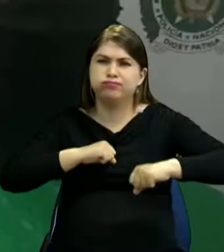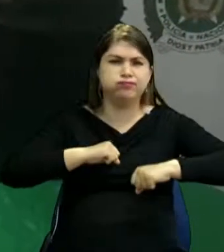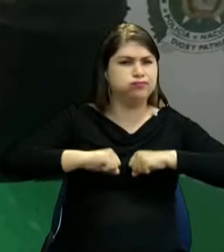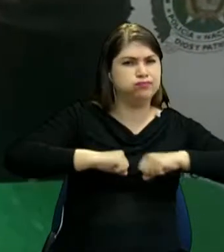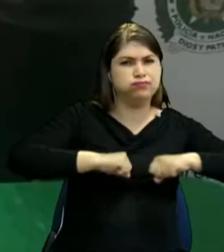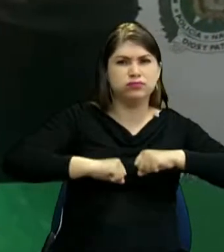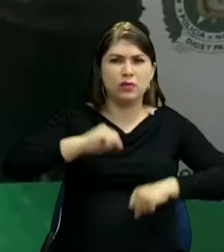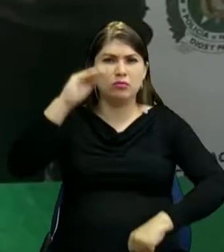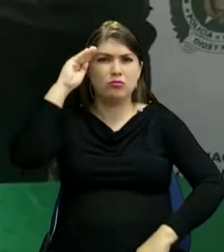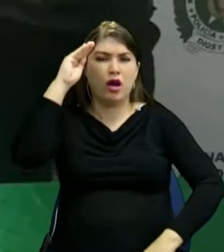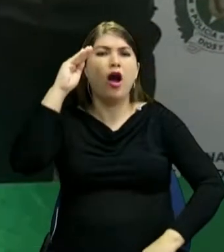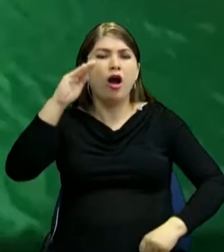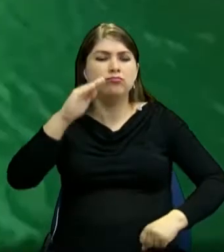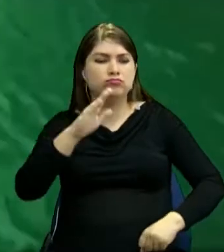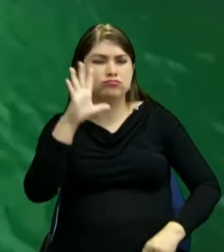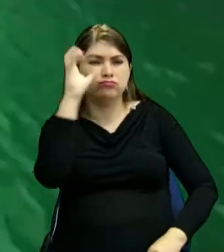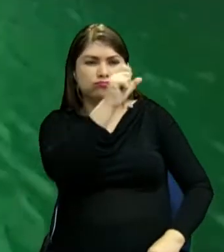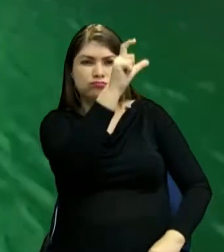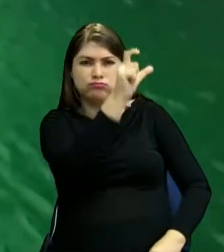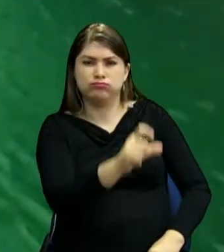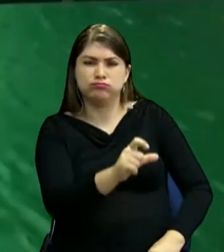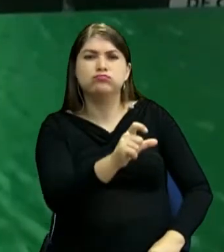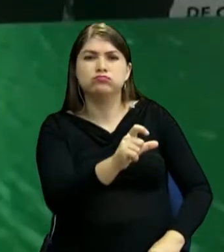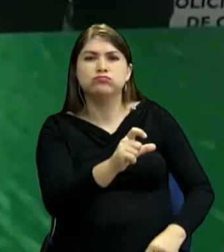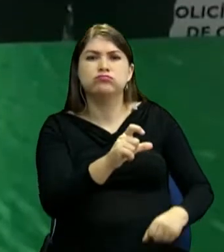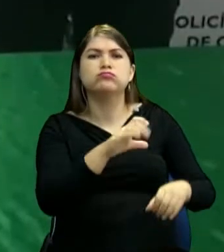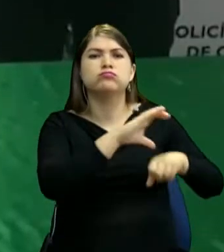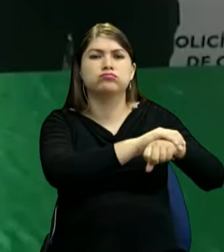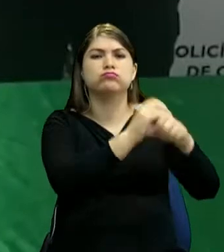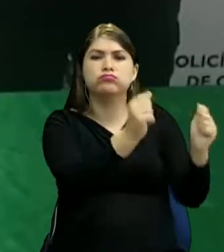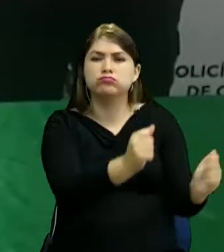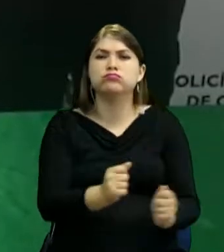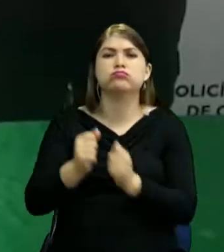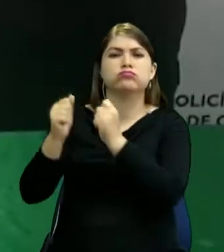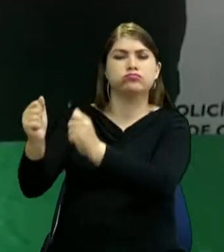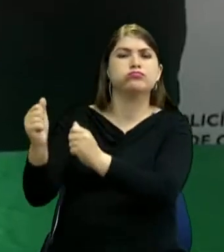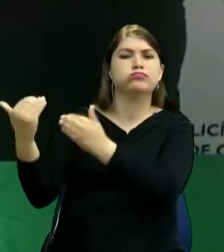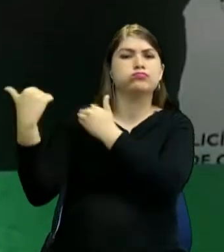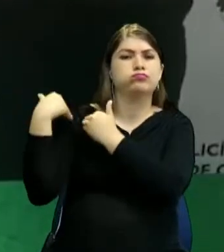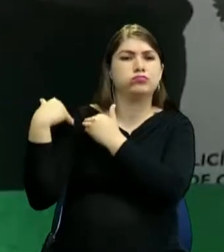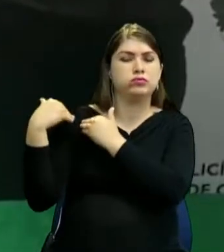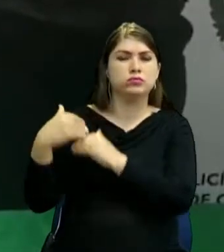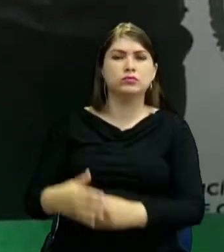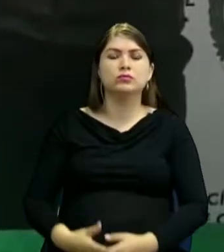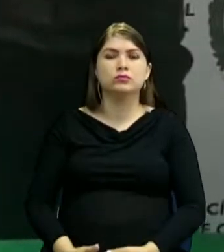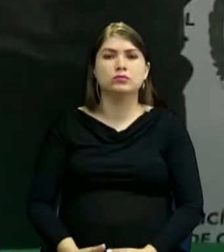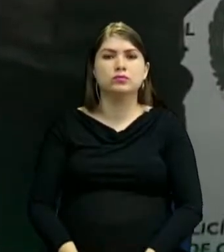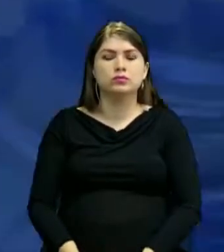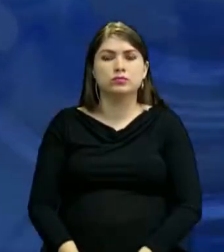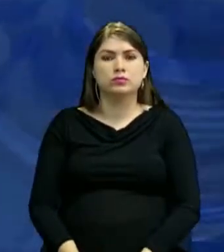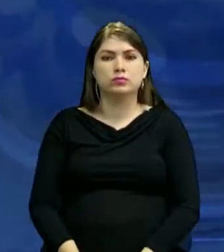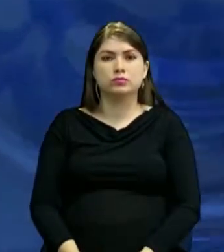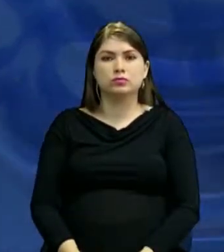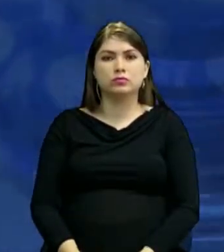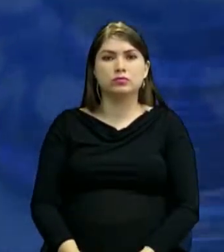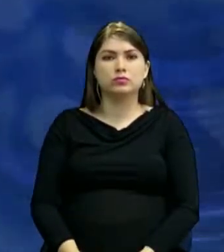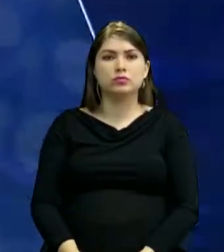de los uniformados, se logró la identificación de este agresor, quien fue dejado a disposición de las autoridades competentes.